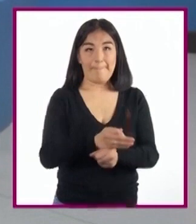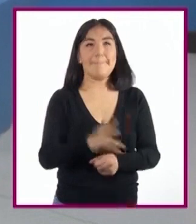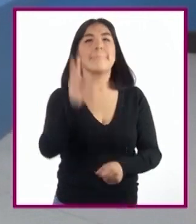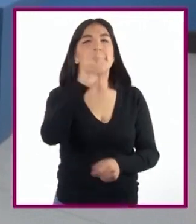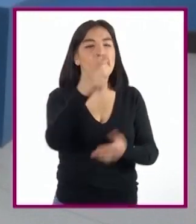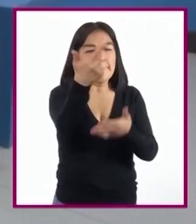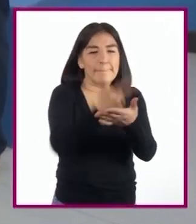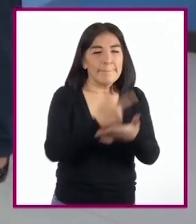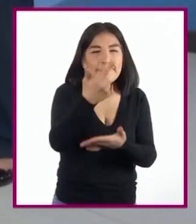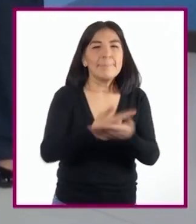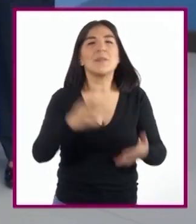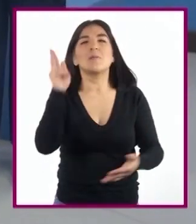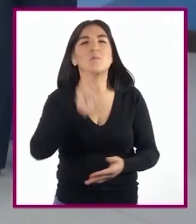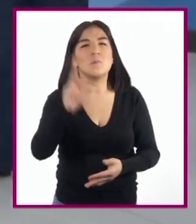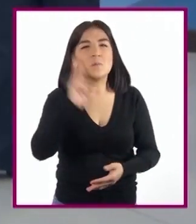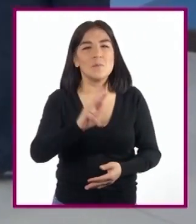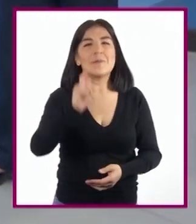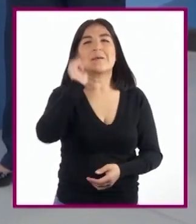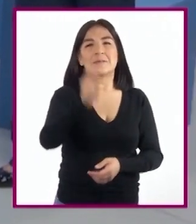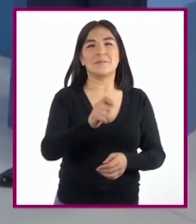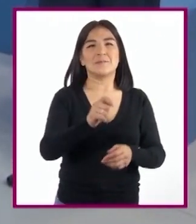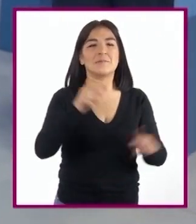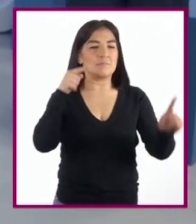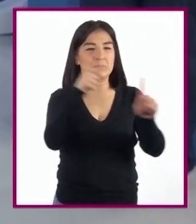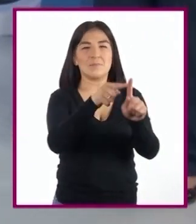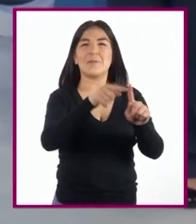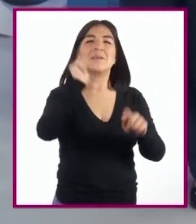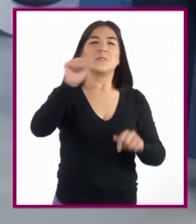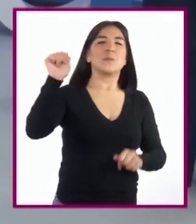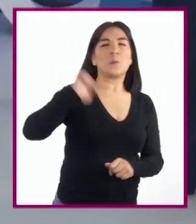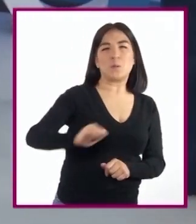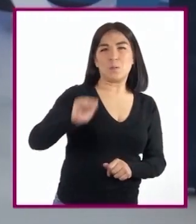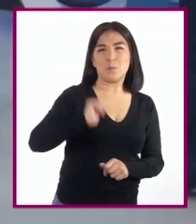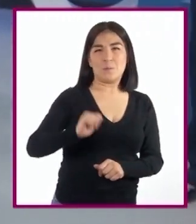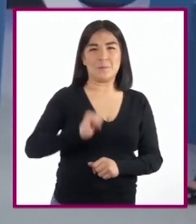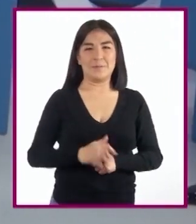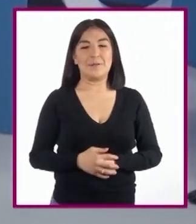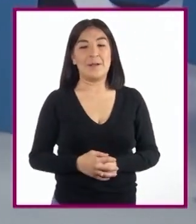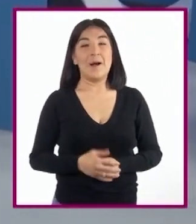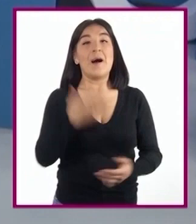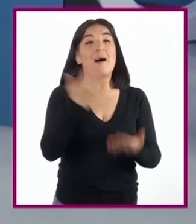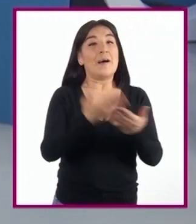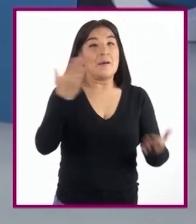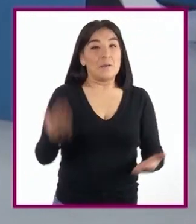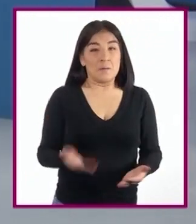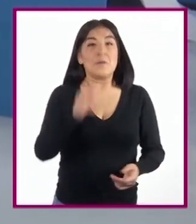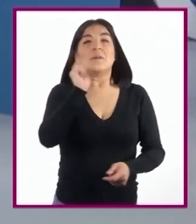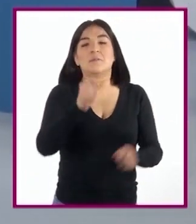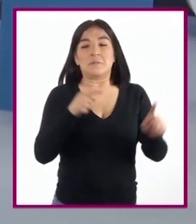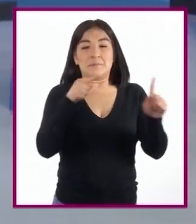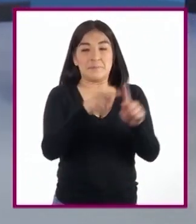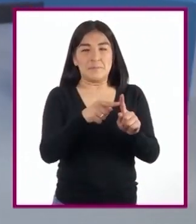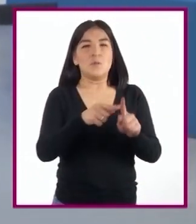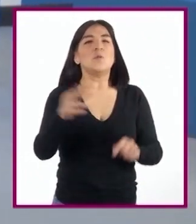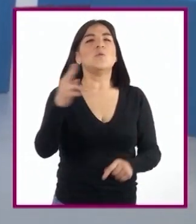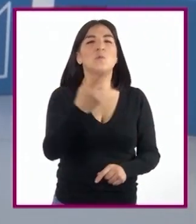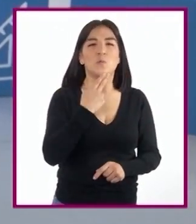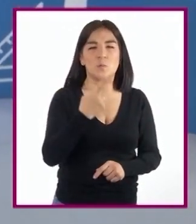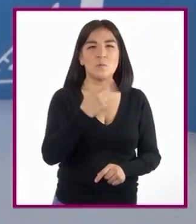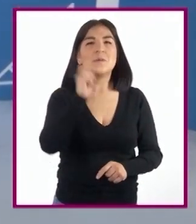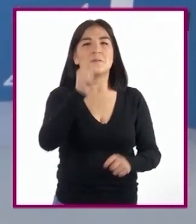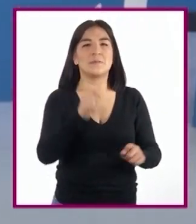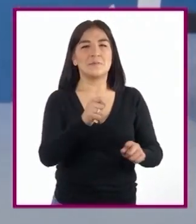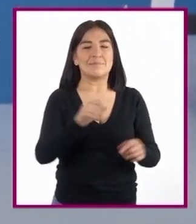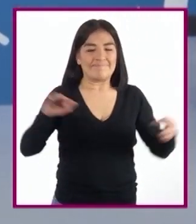hemos calculado la probabilidad desde el enfoque clásico. Ahora, en los siguientes casos, utilizaremos el